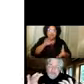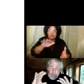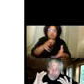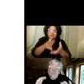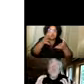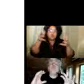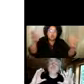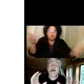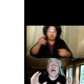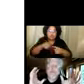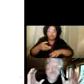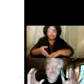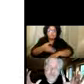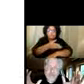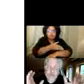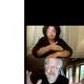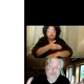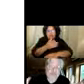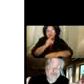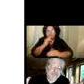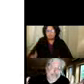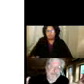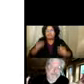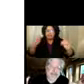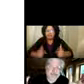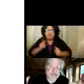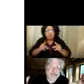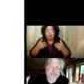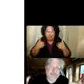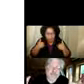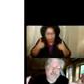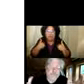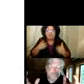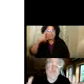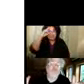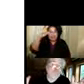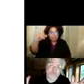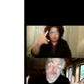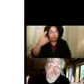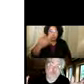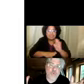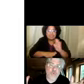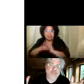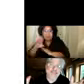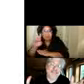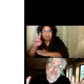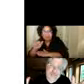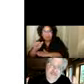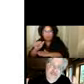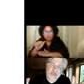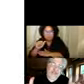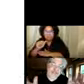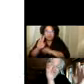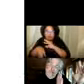directo. Y han contribuido tanto para poder mejorar la vida de personas con discapacidades intelectuales o de desarrollo.